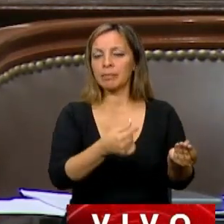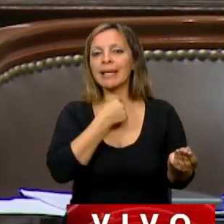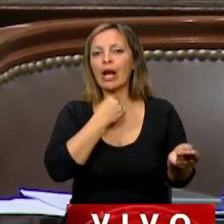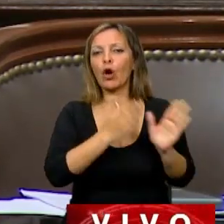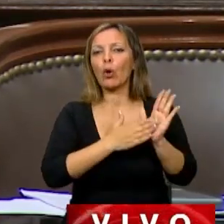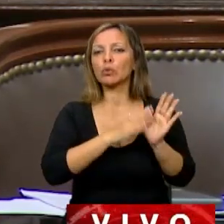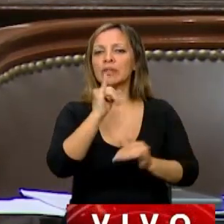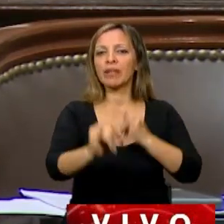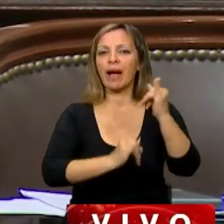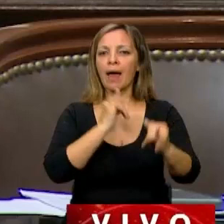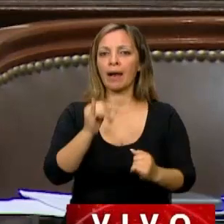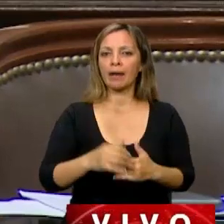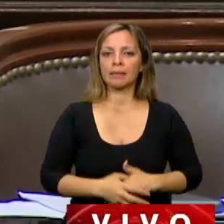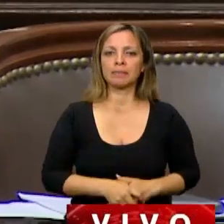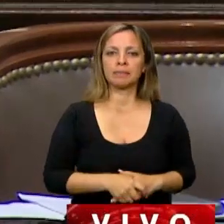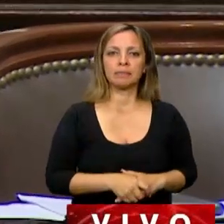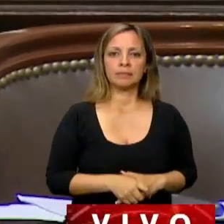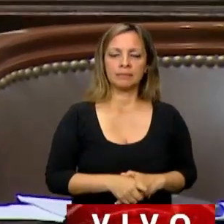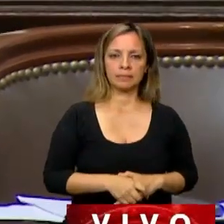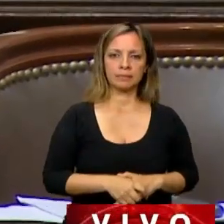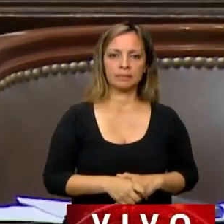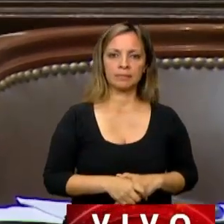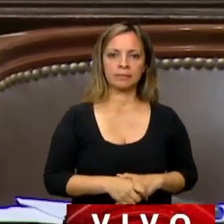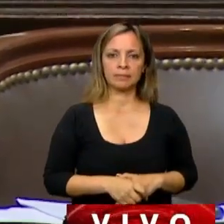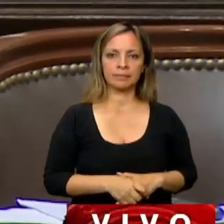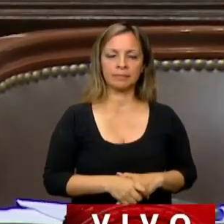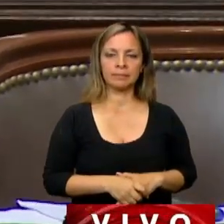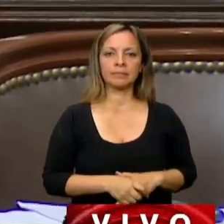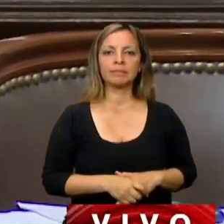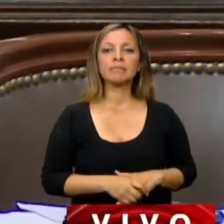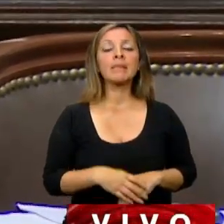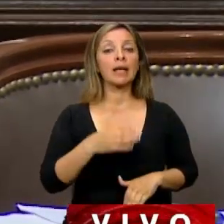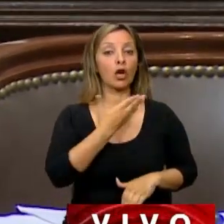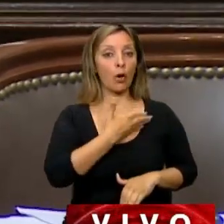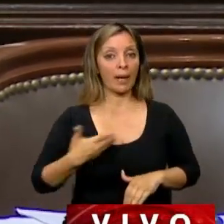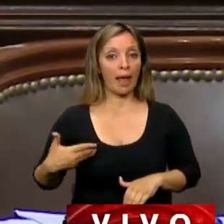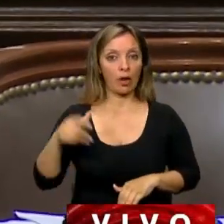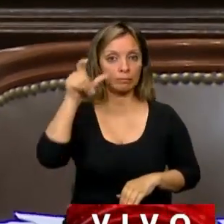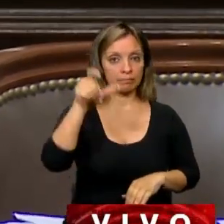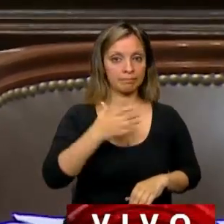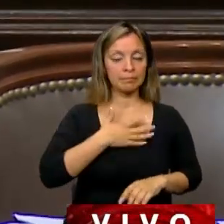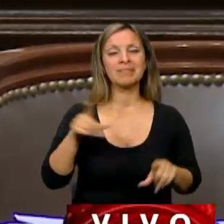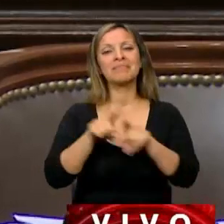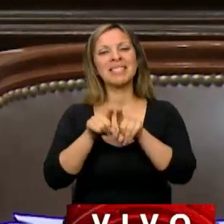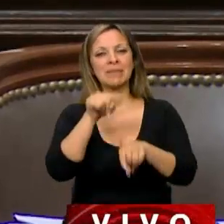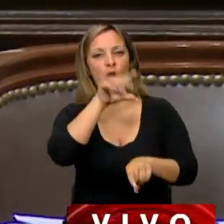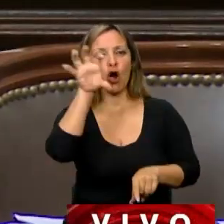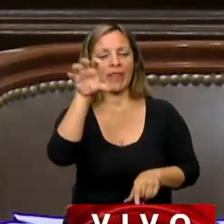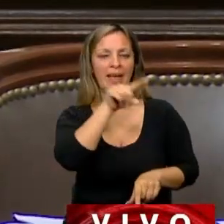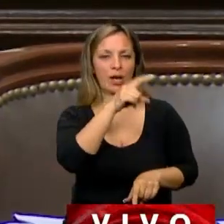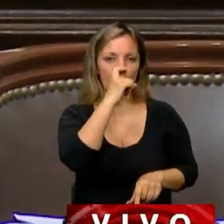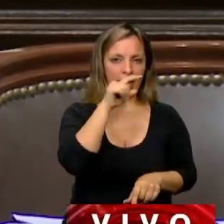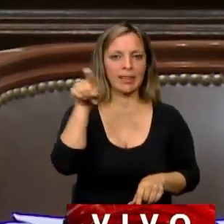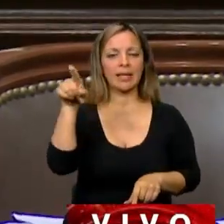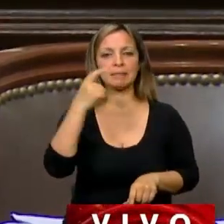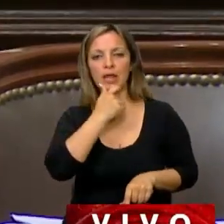justificarlo en el sentido que mi gobernador, al igual que el gobernador de Corrientes y el gobernador de Mendoza,